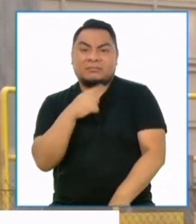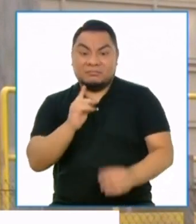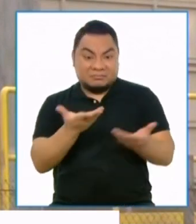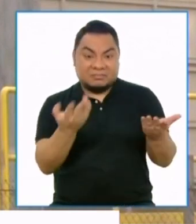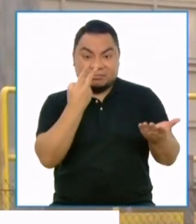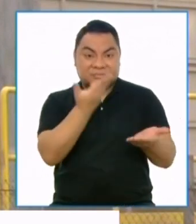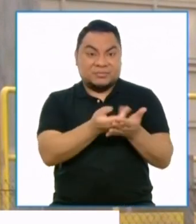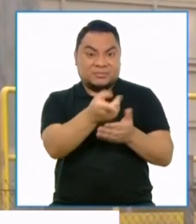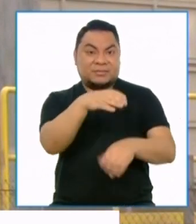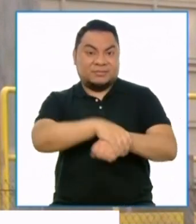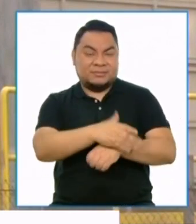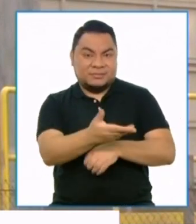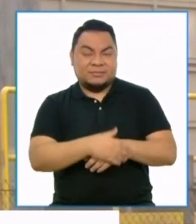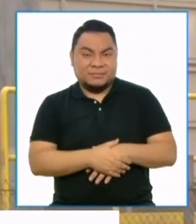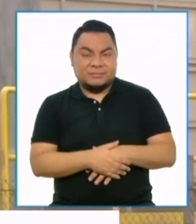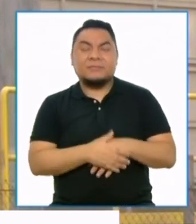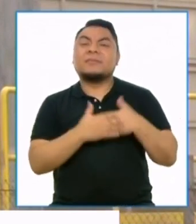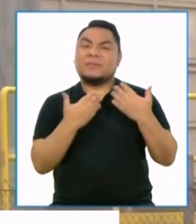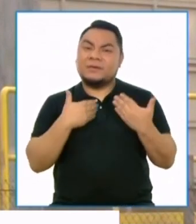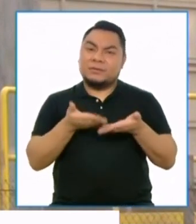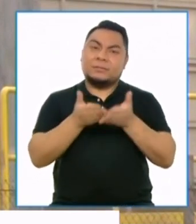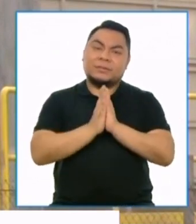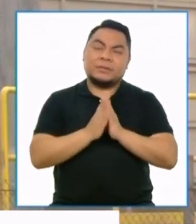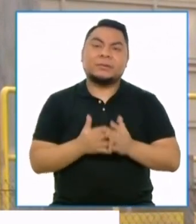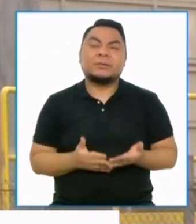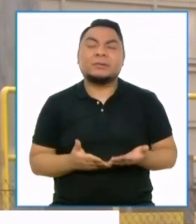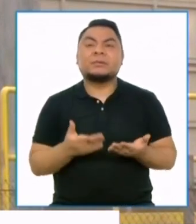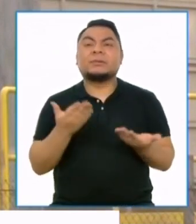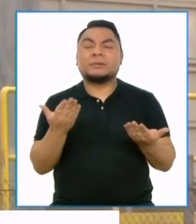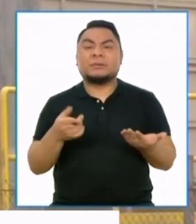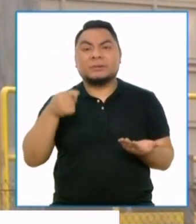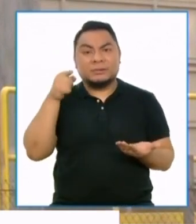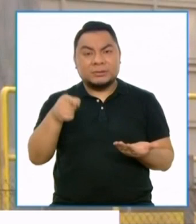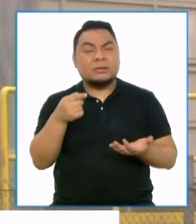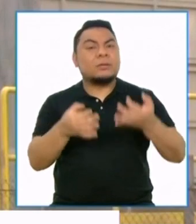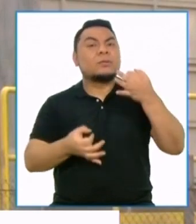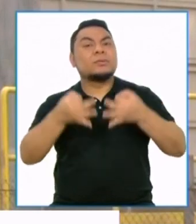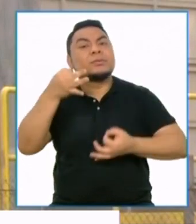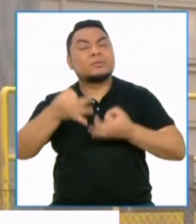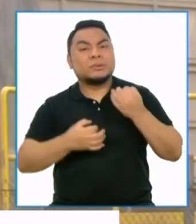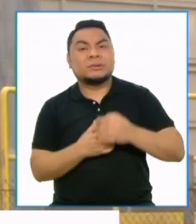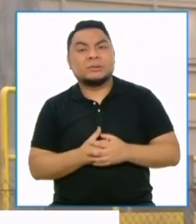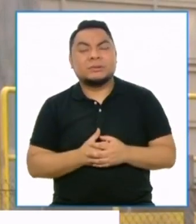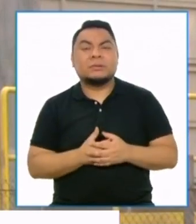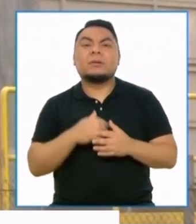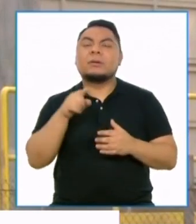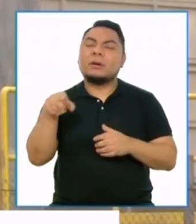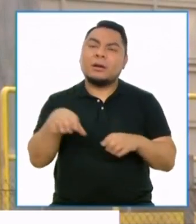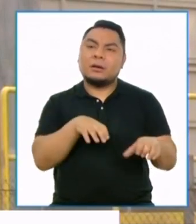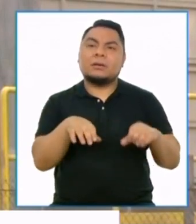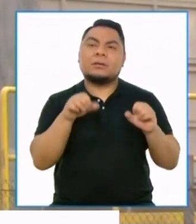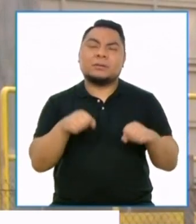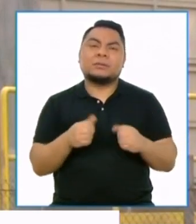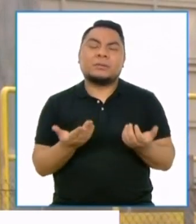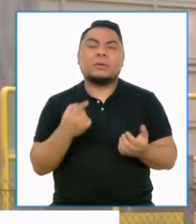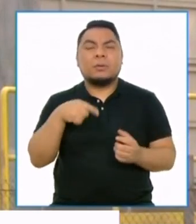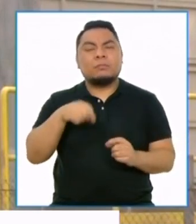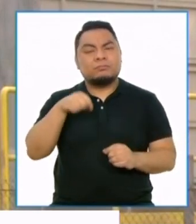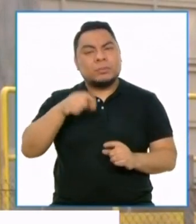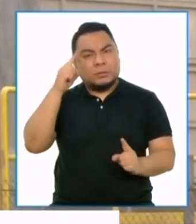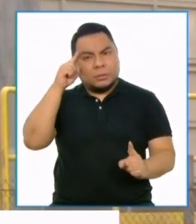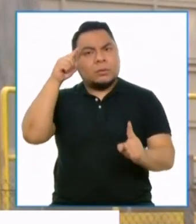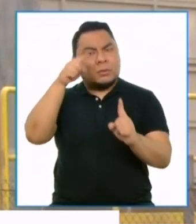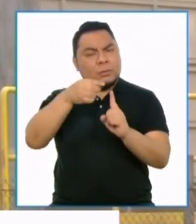que la justicia actúe con objetividad, que actúe con